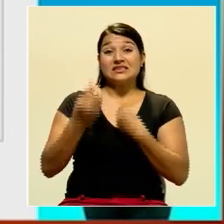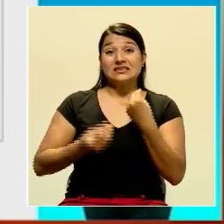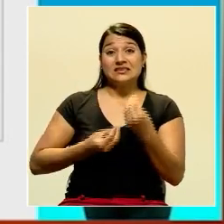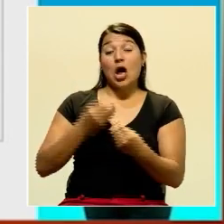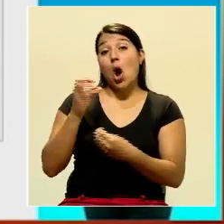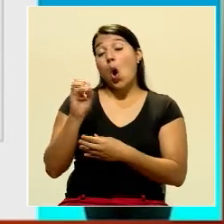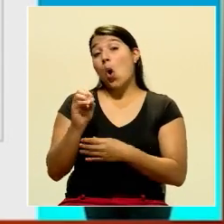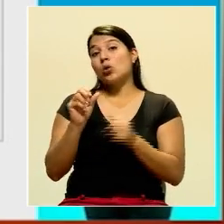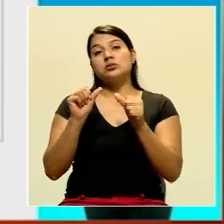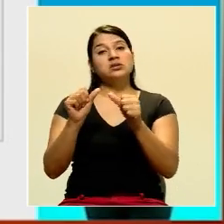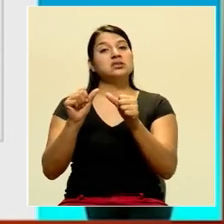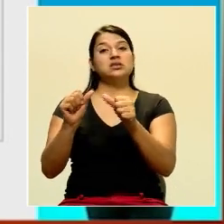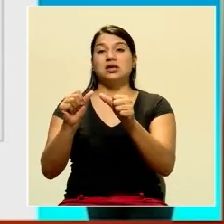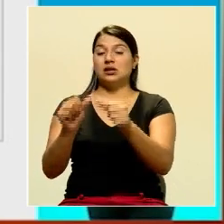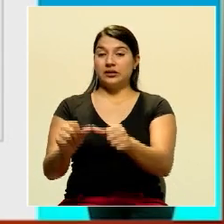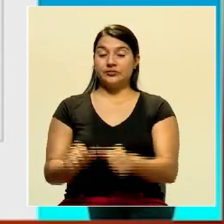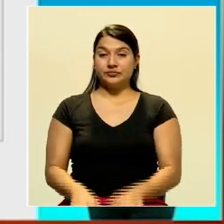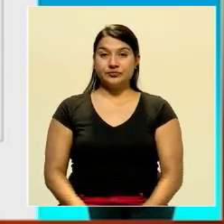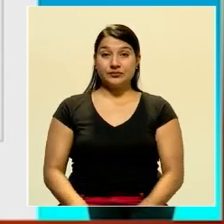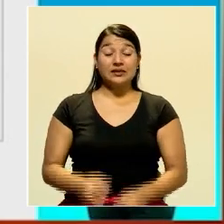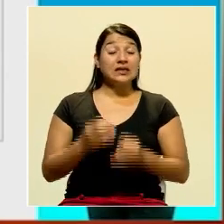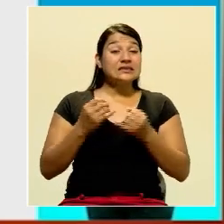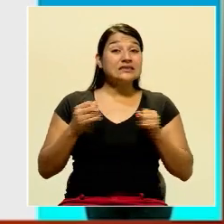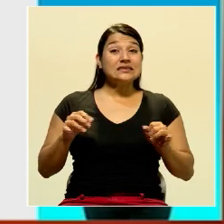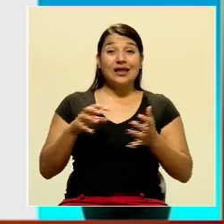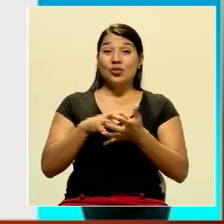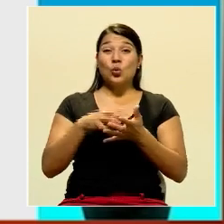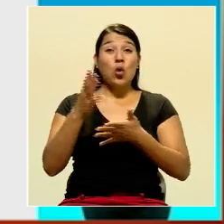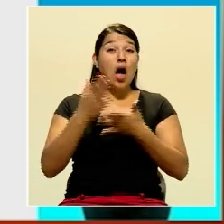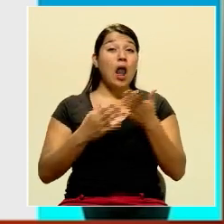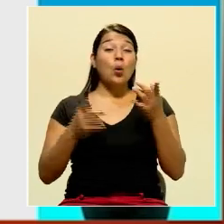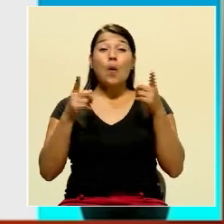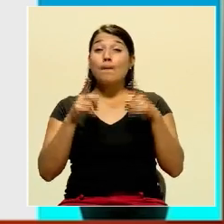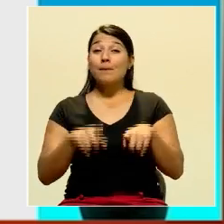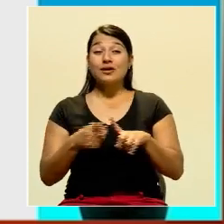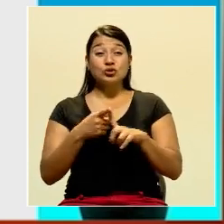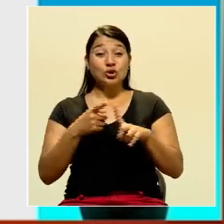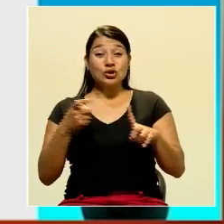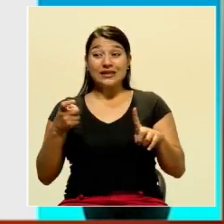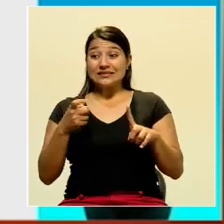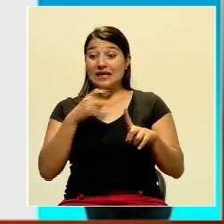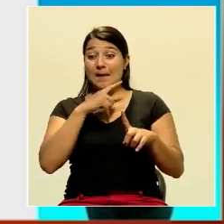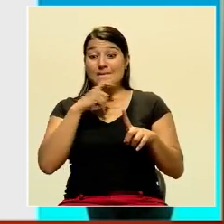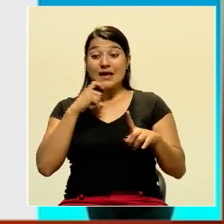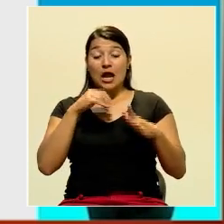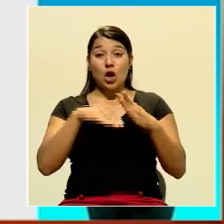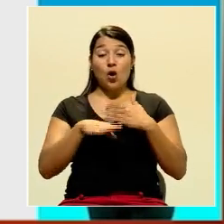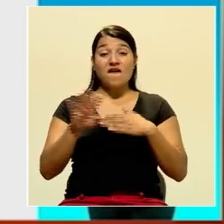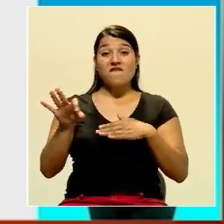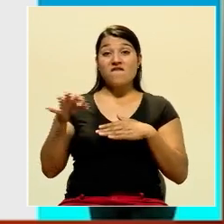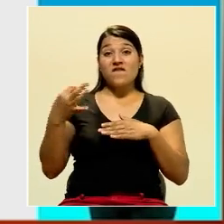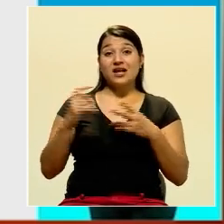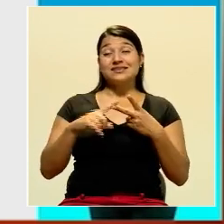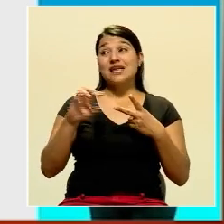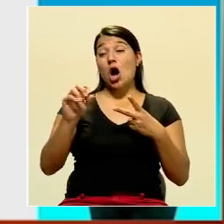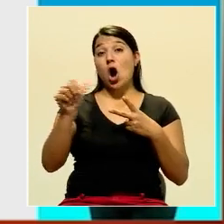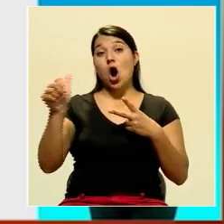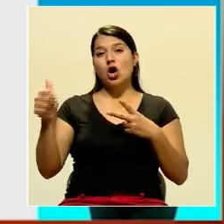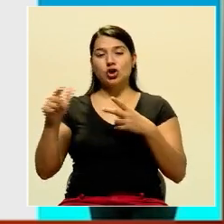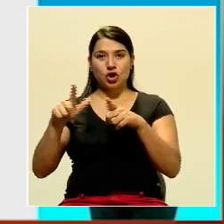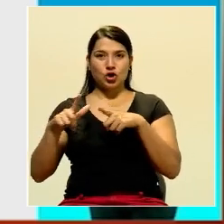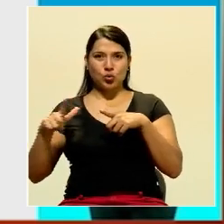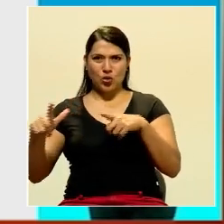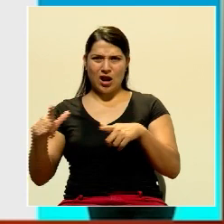hay que seguir interviniendo de forma masiva. Sin duda, algo está sucediendo desde este verano en Francia y en otros lugares que los científicos